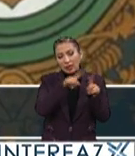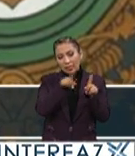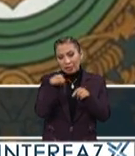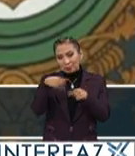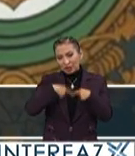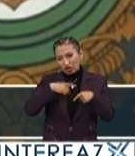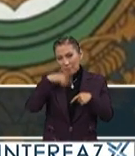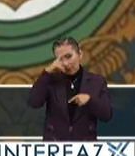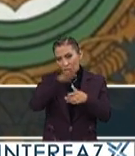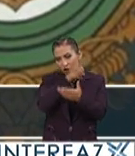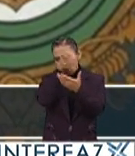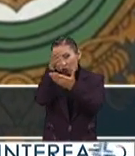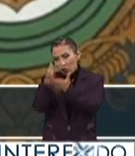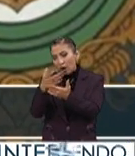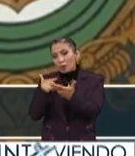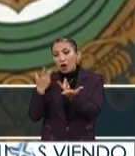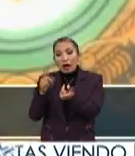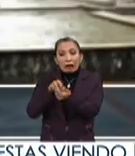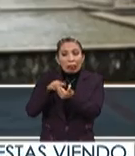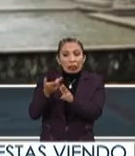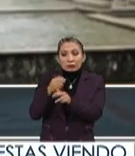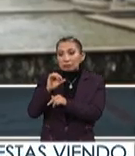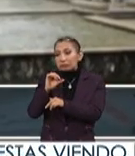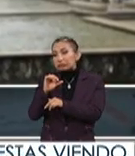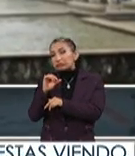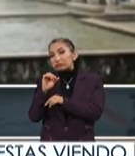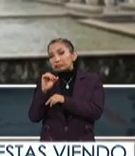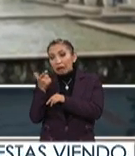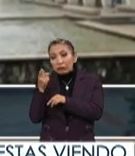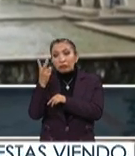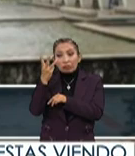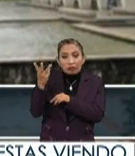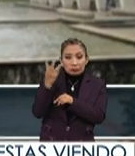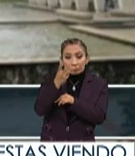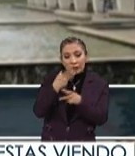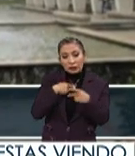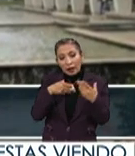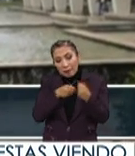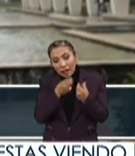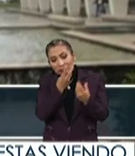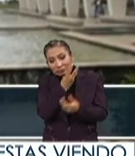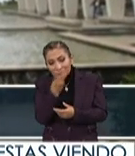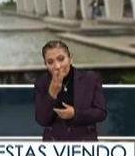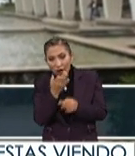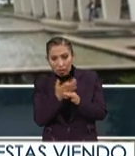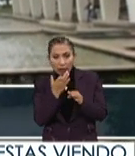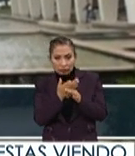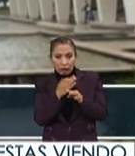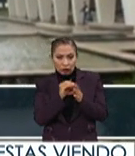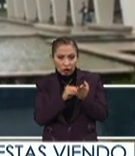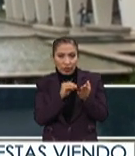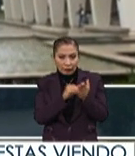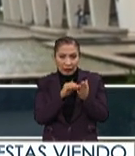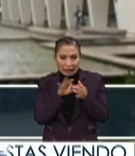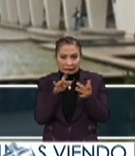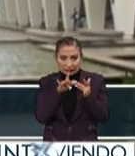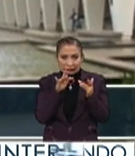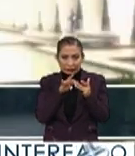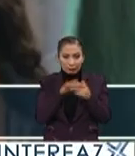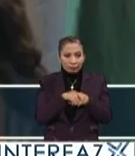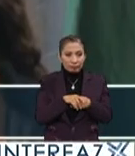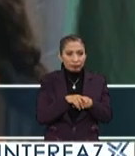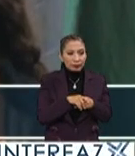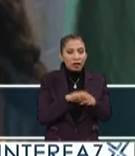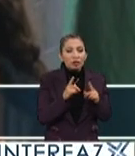mexicanos, entonces pues entablé ciertas relaciones con 3 personas más que fueron pues ahorita todavía siendo cercanas. ¿En dónde